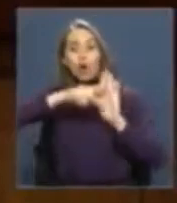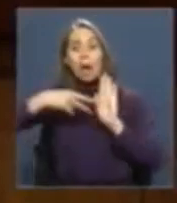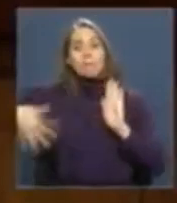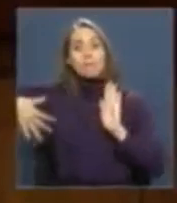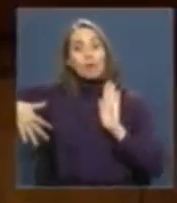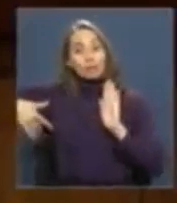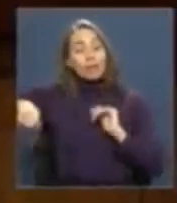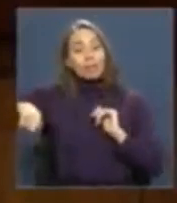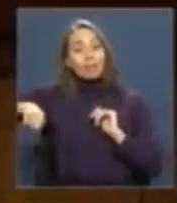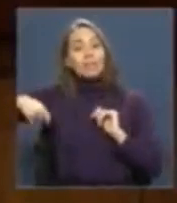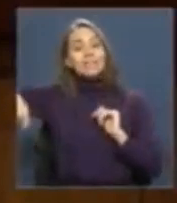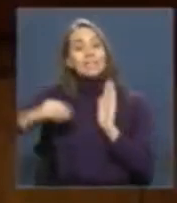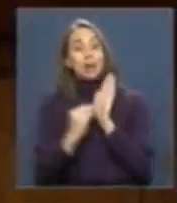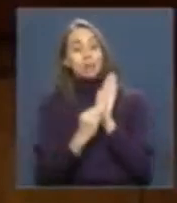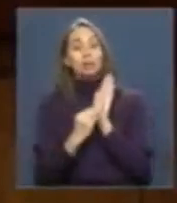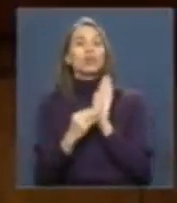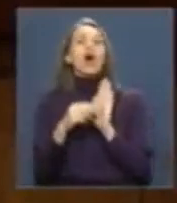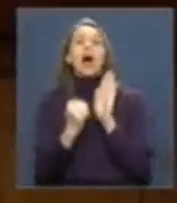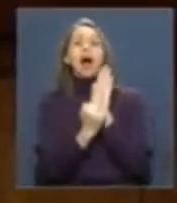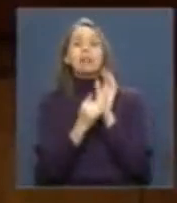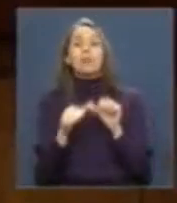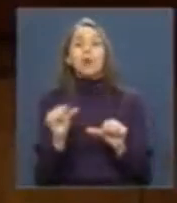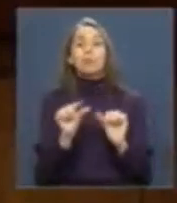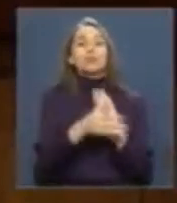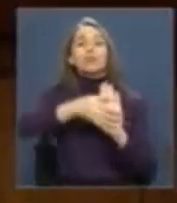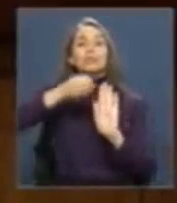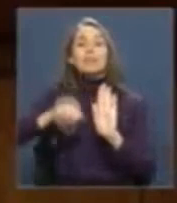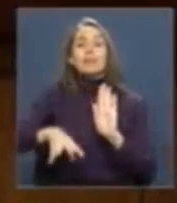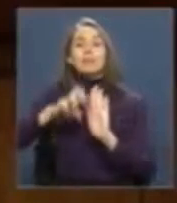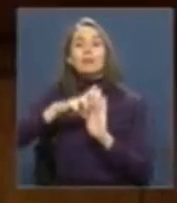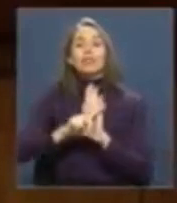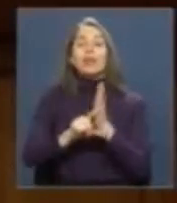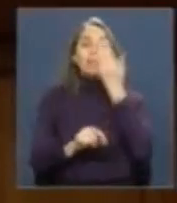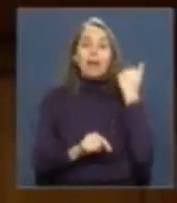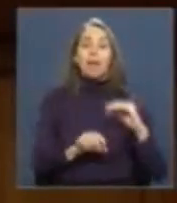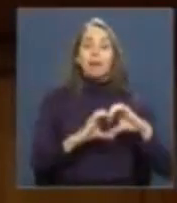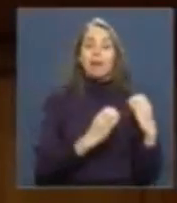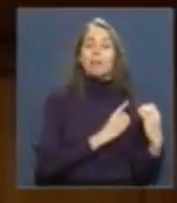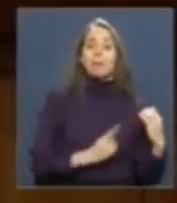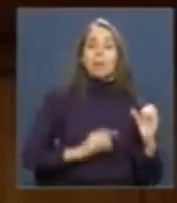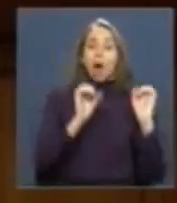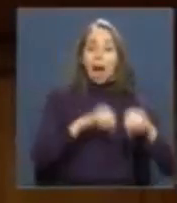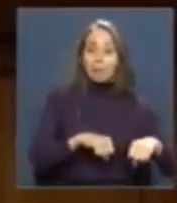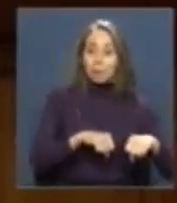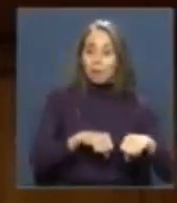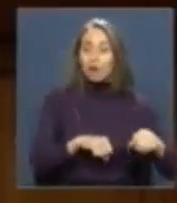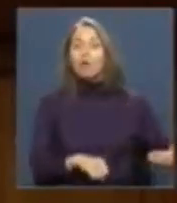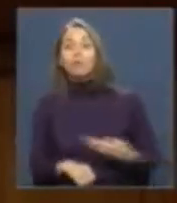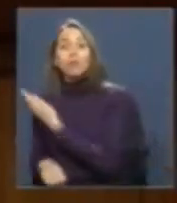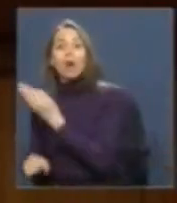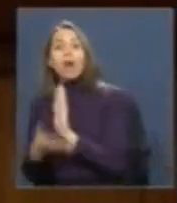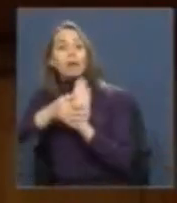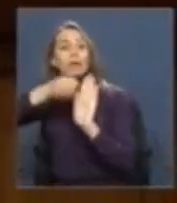elimina la norma transitoria que contenía el proyecto aprobado por la cámara de diputados- que como se podrá apreciar más